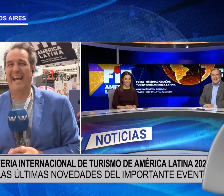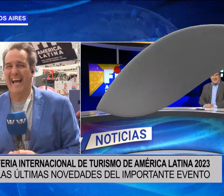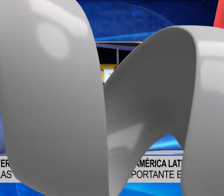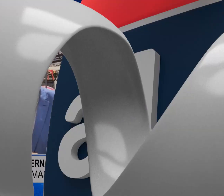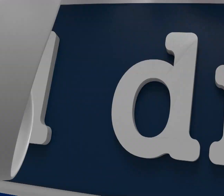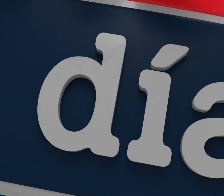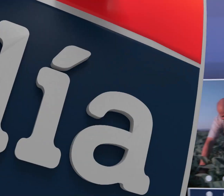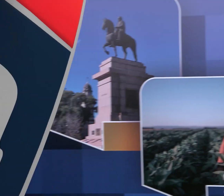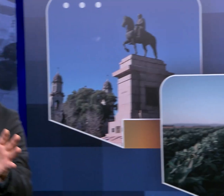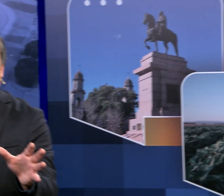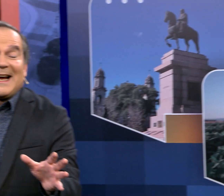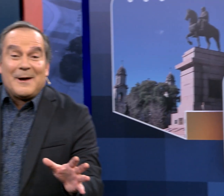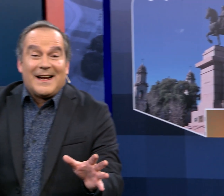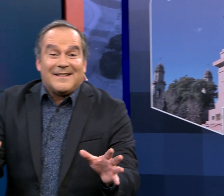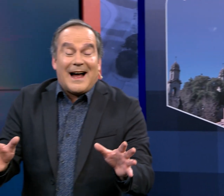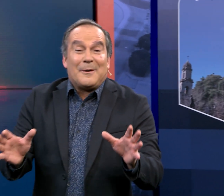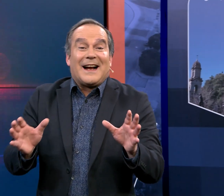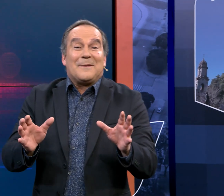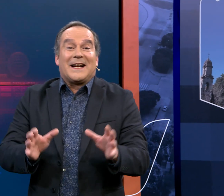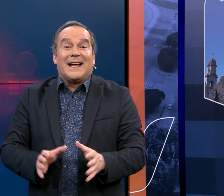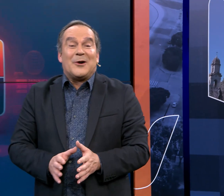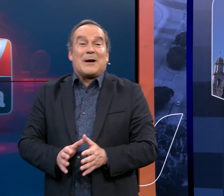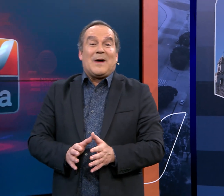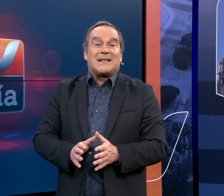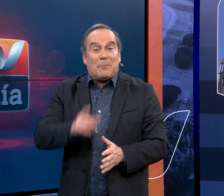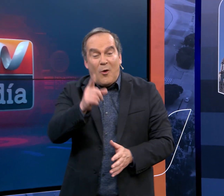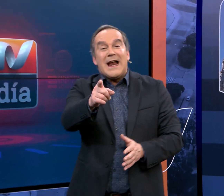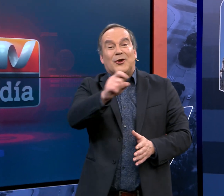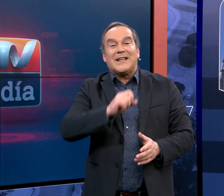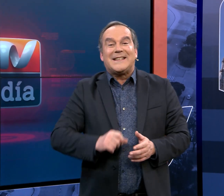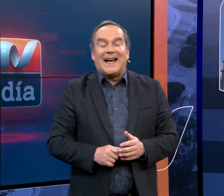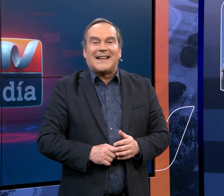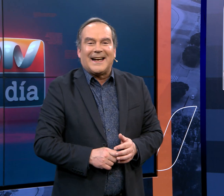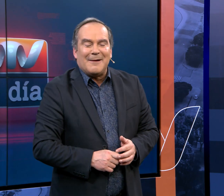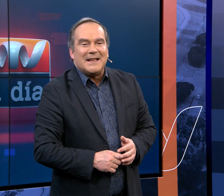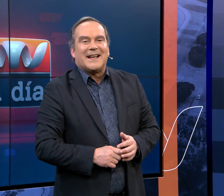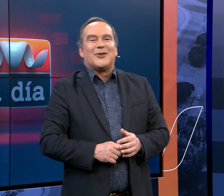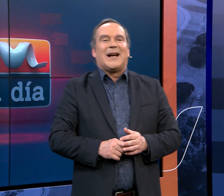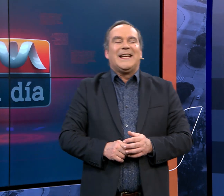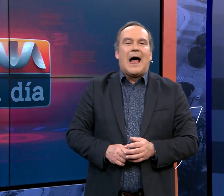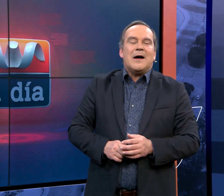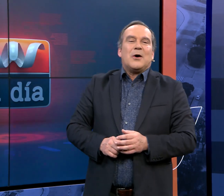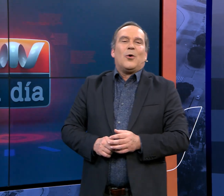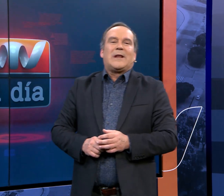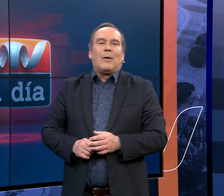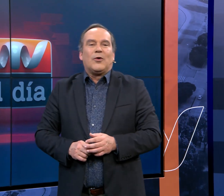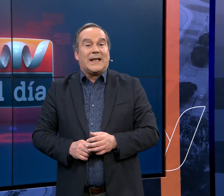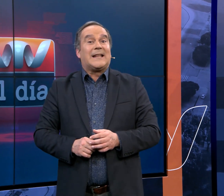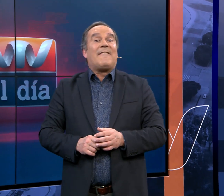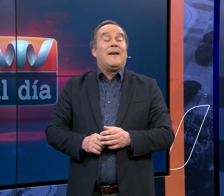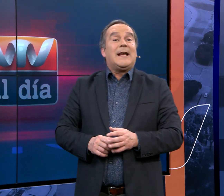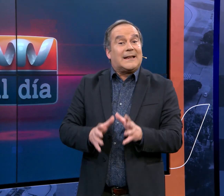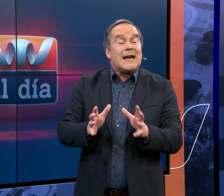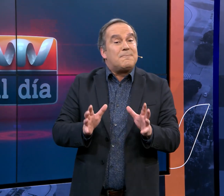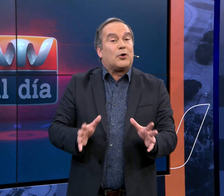gardeliano. Bueno, habrá que ver qué es lo que pasa. Buena noticia esta realmente que nos traía Gustavo desde